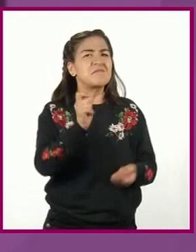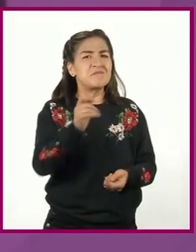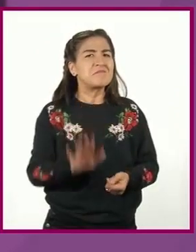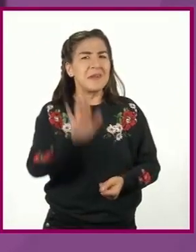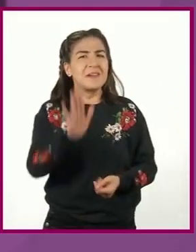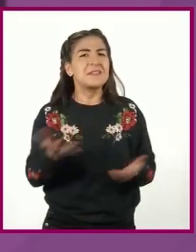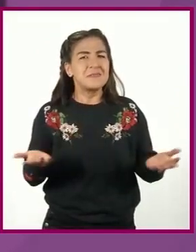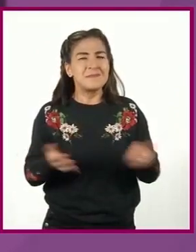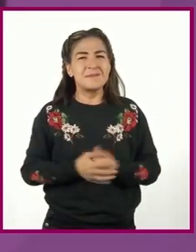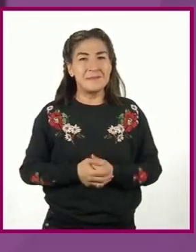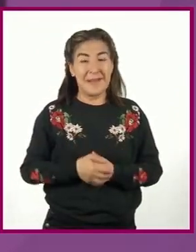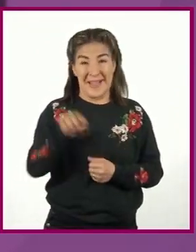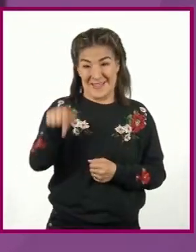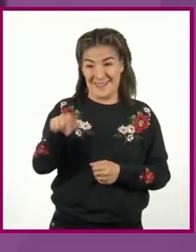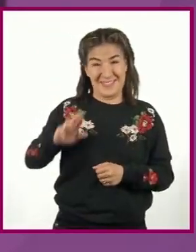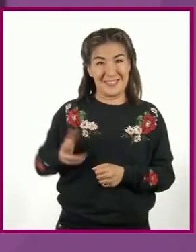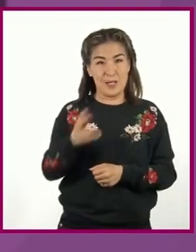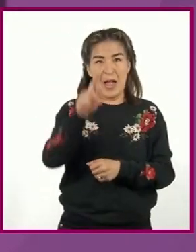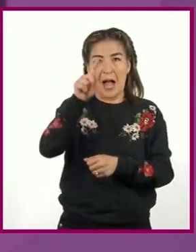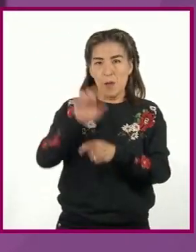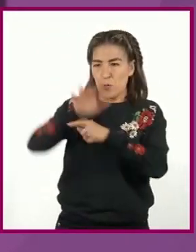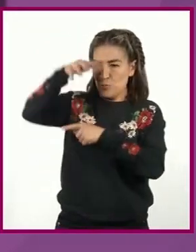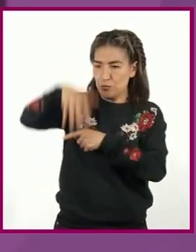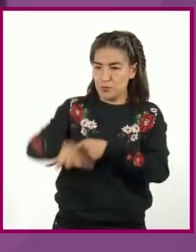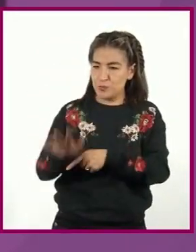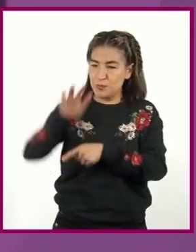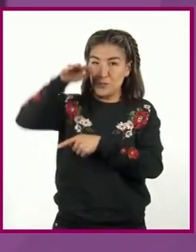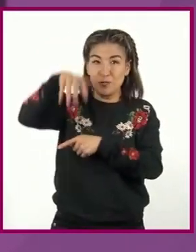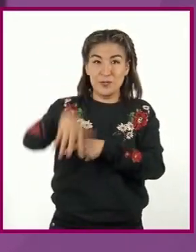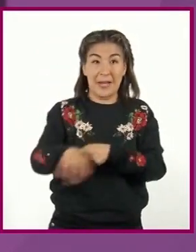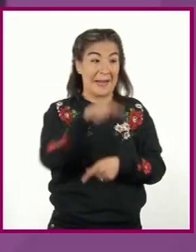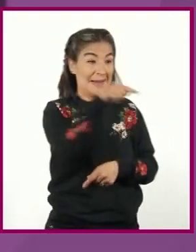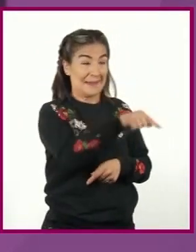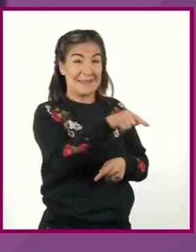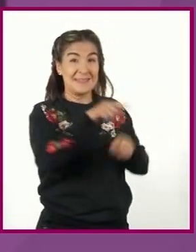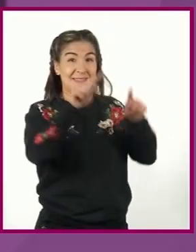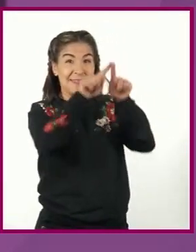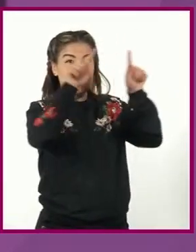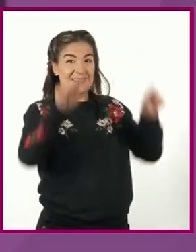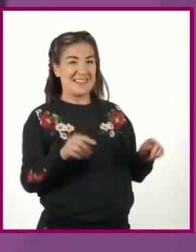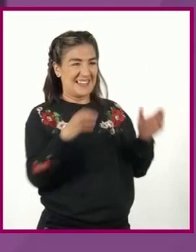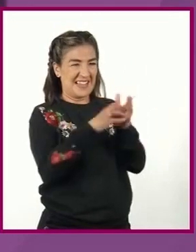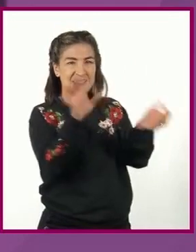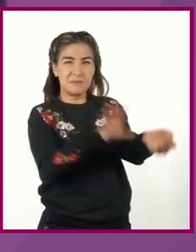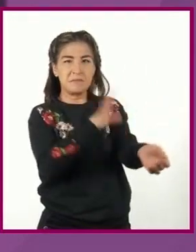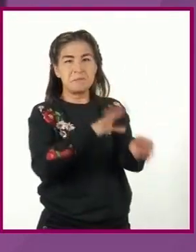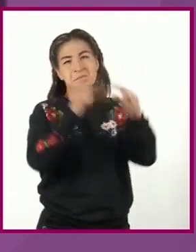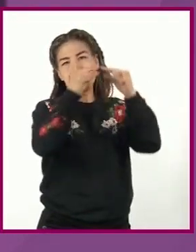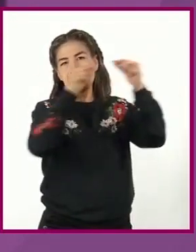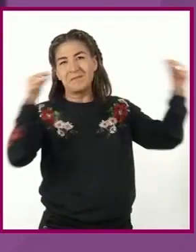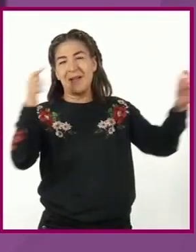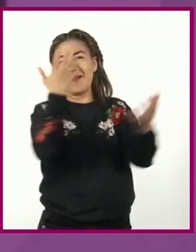Así como el agua fluye por el canal, la carga eléctrica lo hace por el cable.